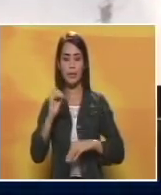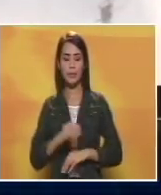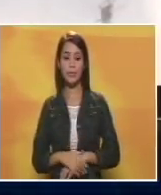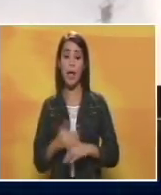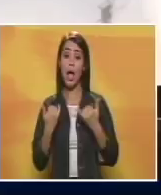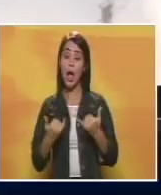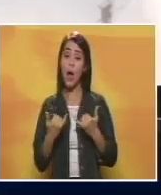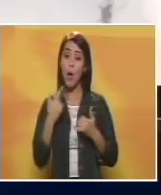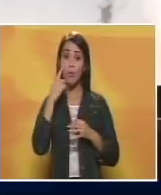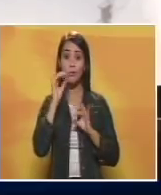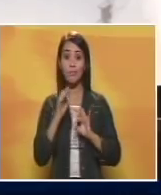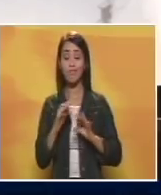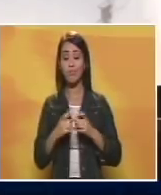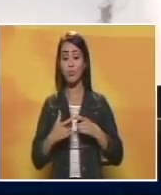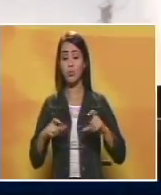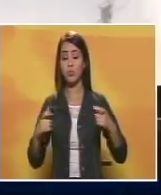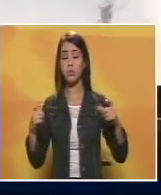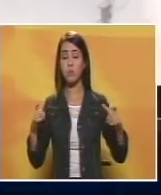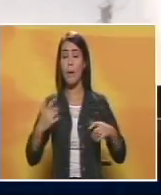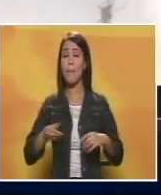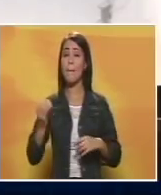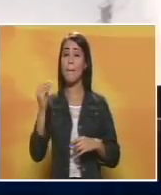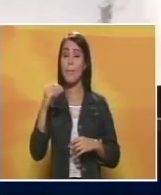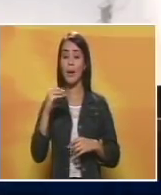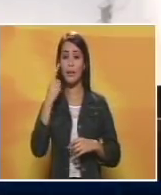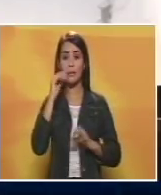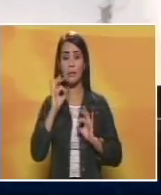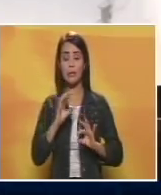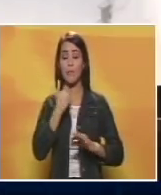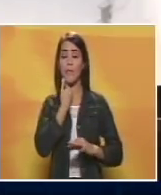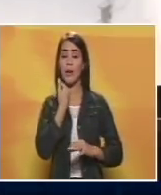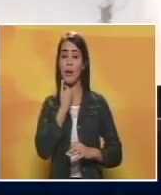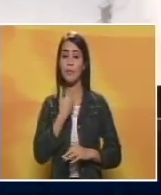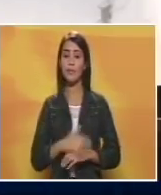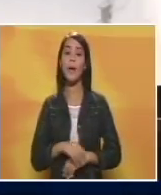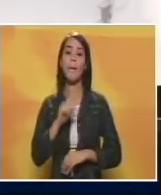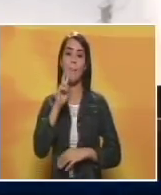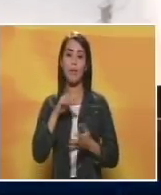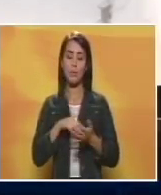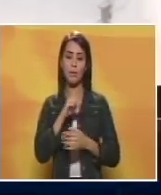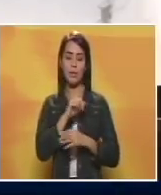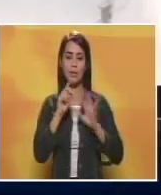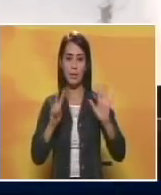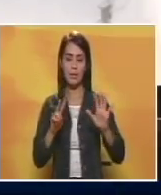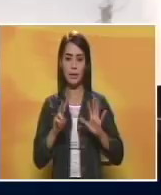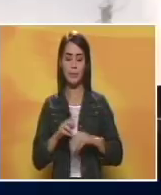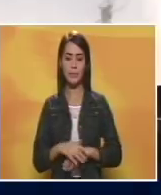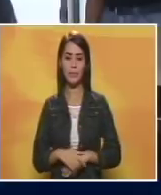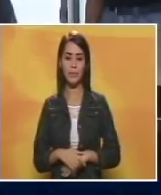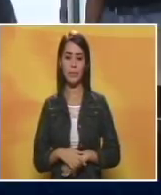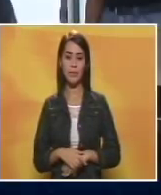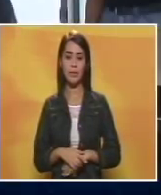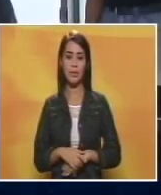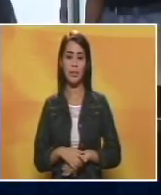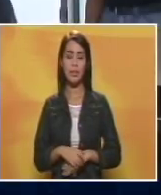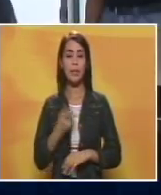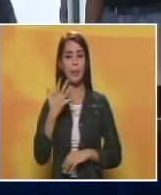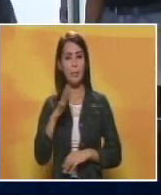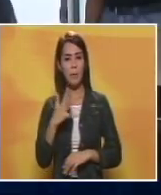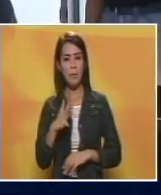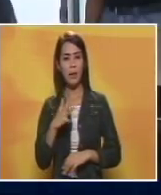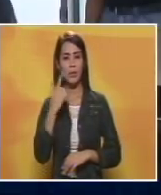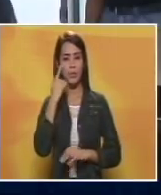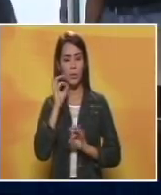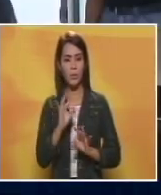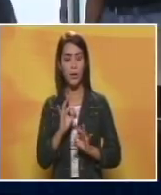se reportan incrementos masivos de malaria. Indicó que para 2017 la Organización Mundial de la Salud estimó que al menos se